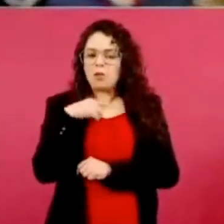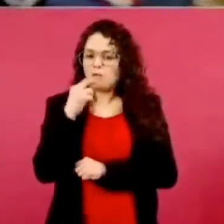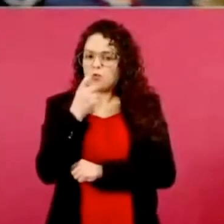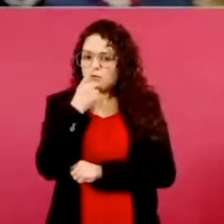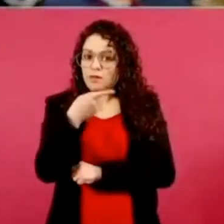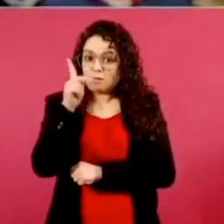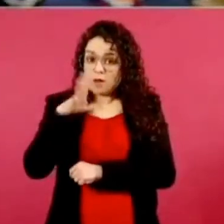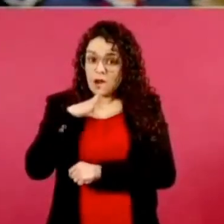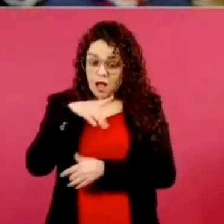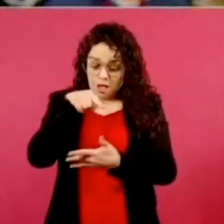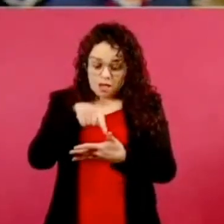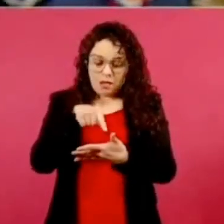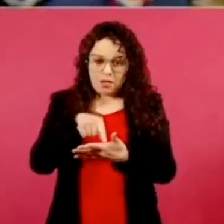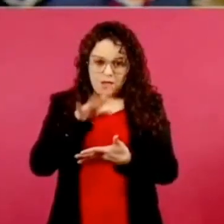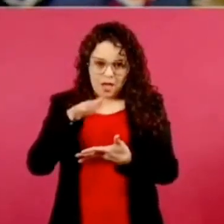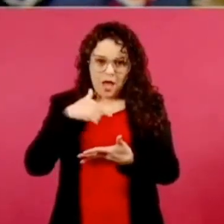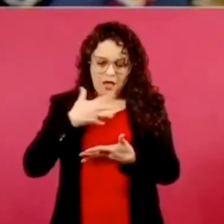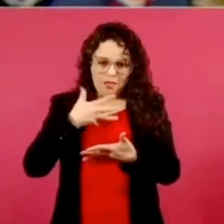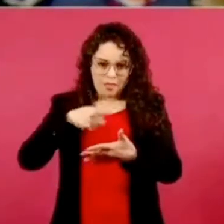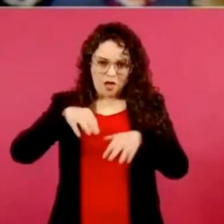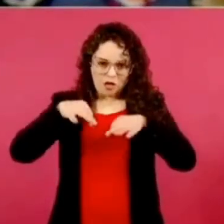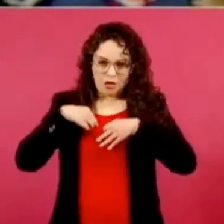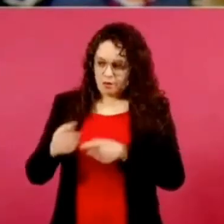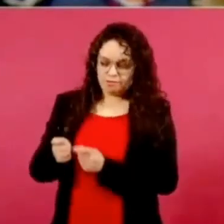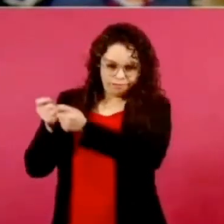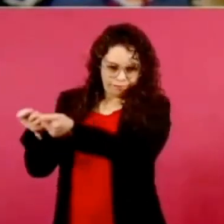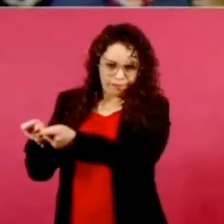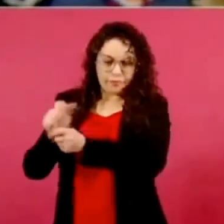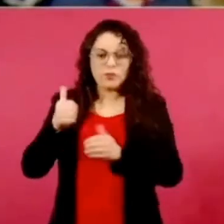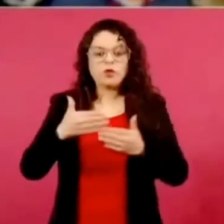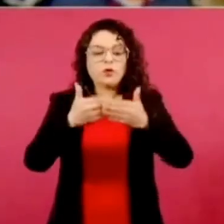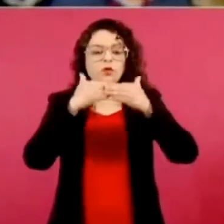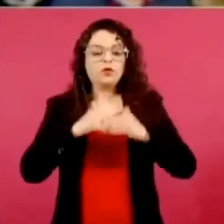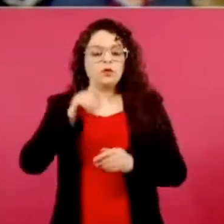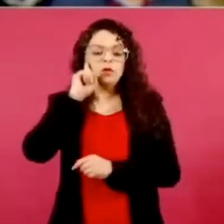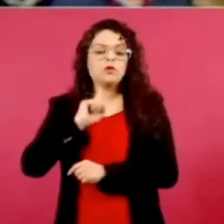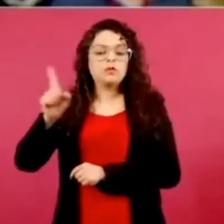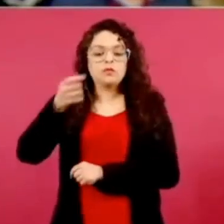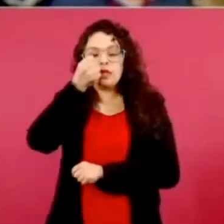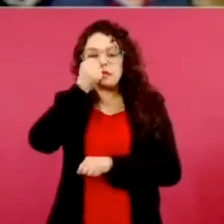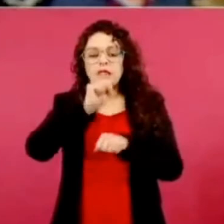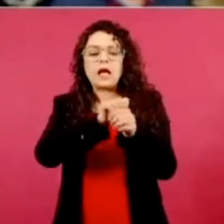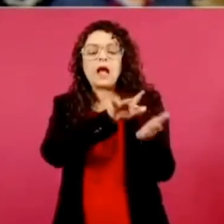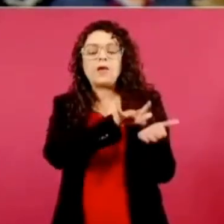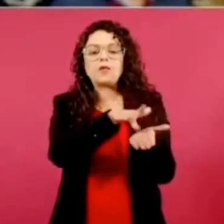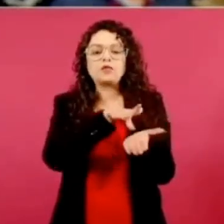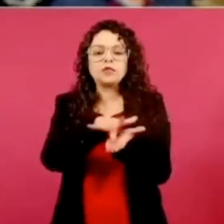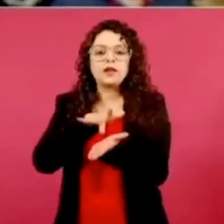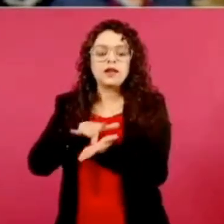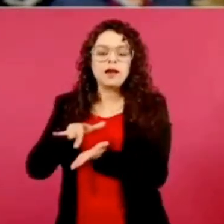Tenemos también, por ejemplo, a la secretaria auxiliar